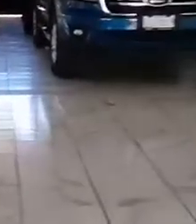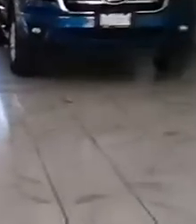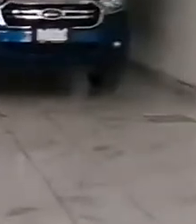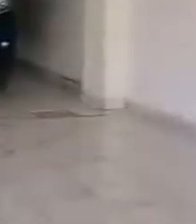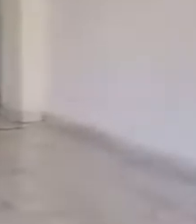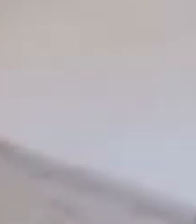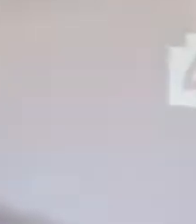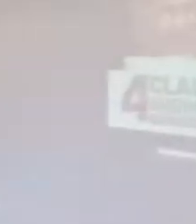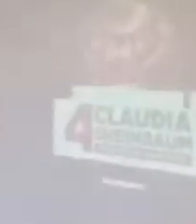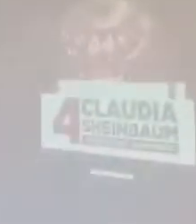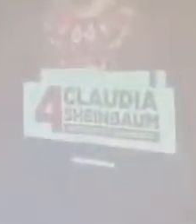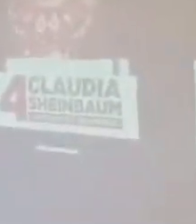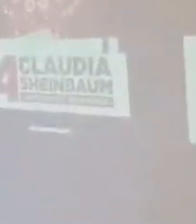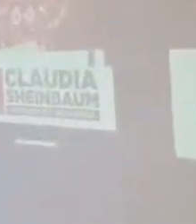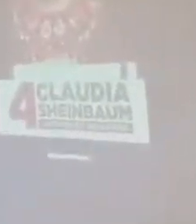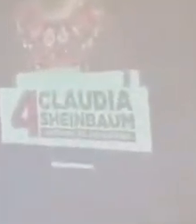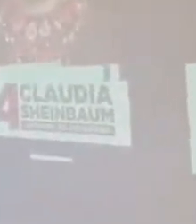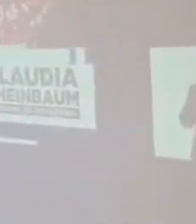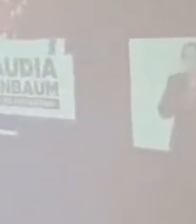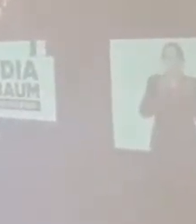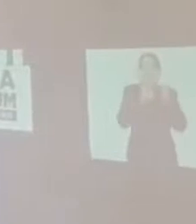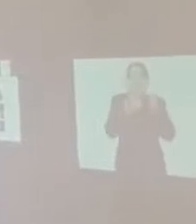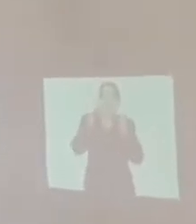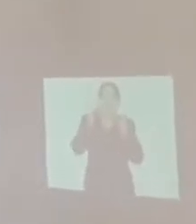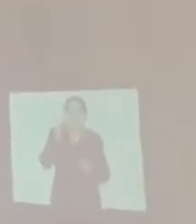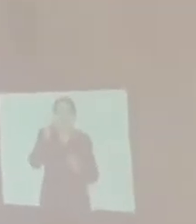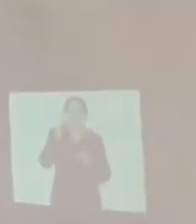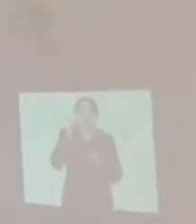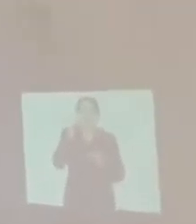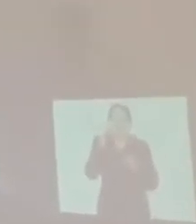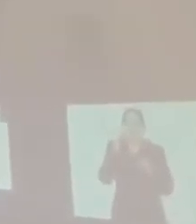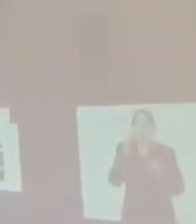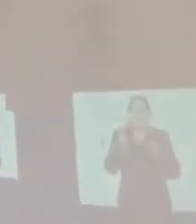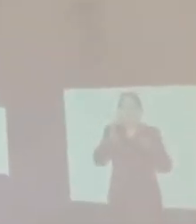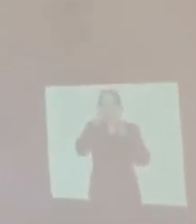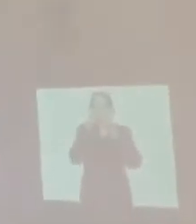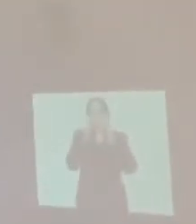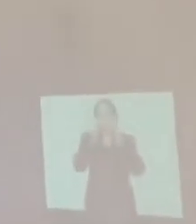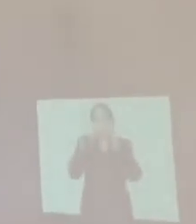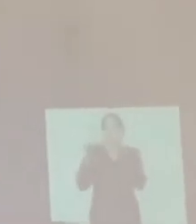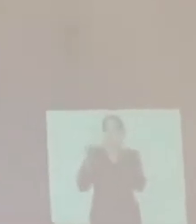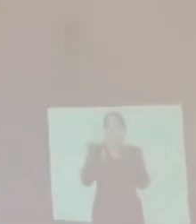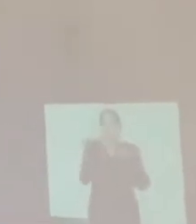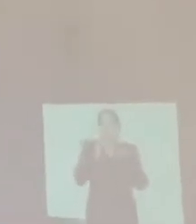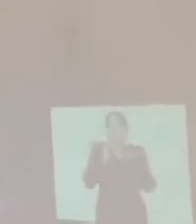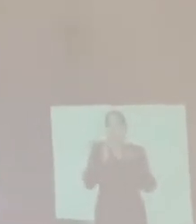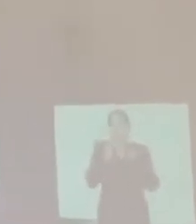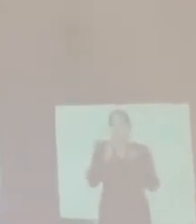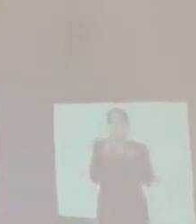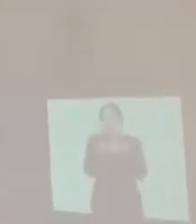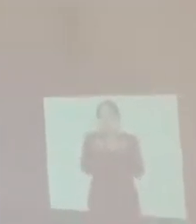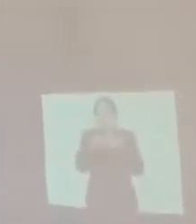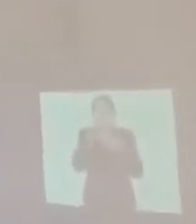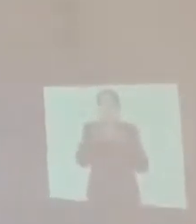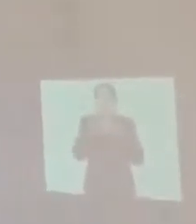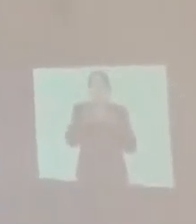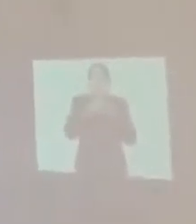esquema meritocrático alejado de la visión de la educación como un derecho. Por ello, a partir de septiembre